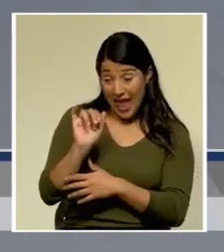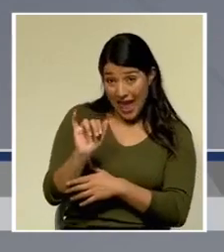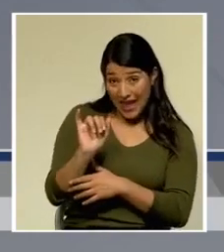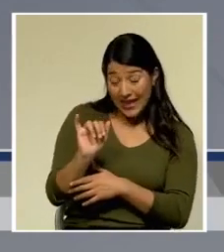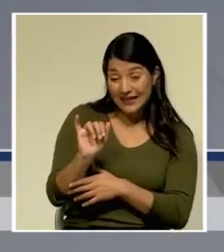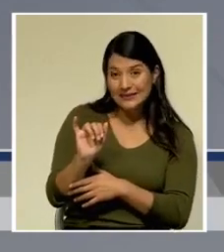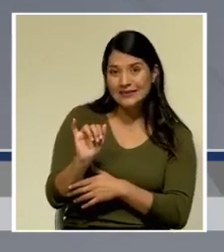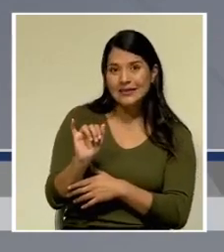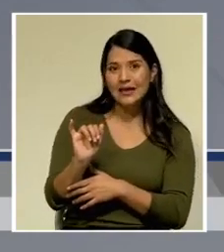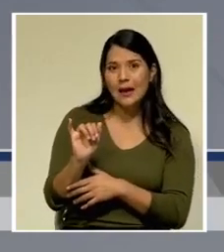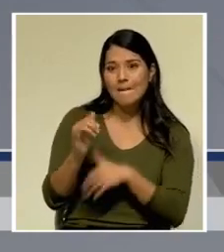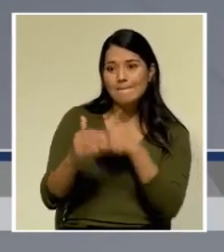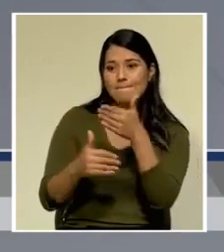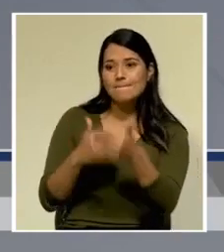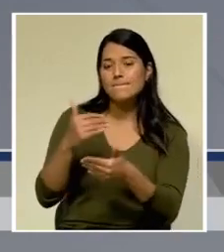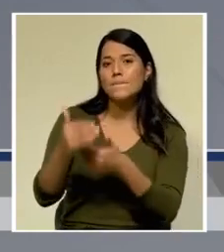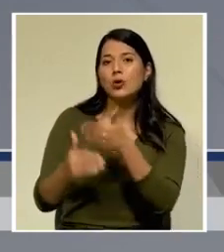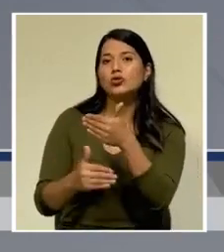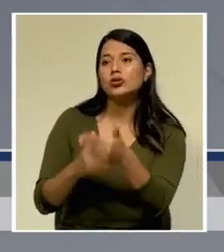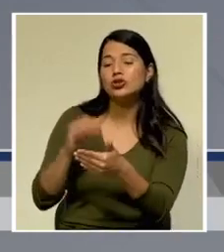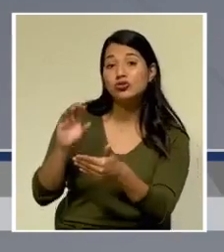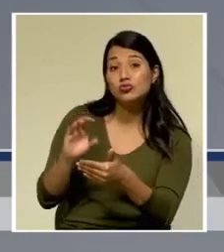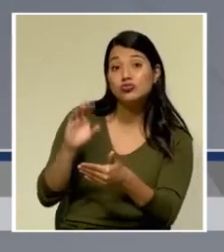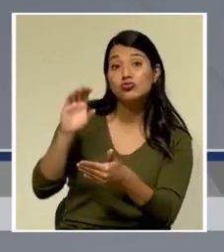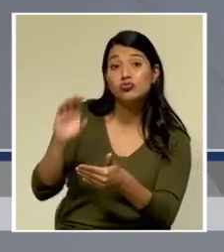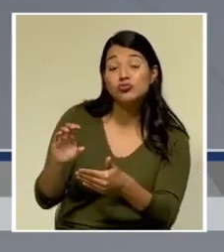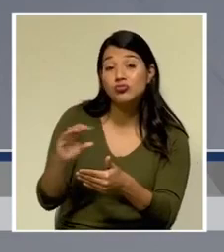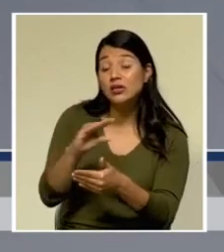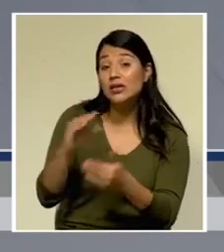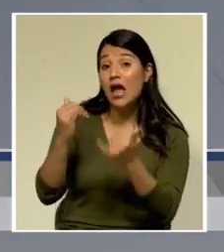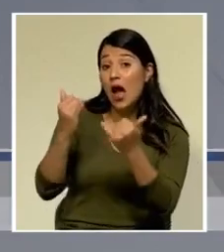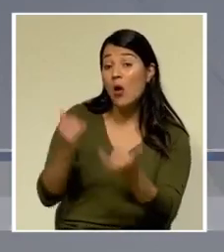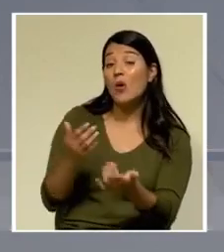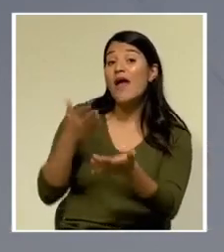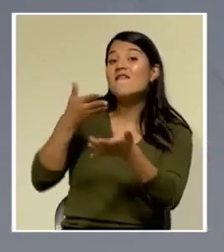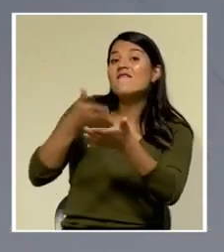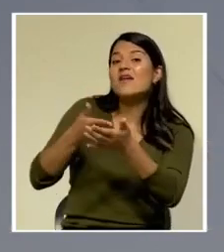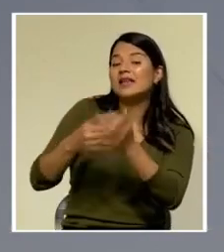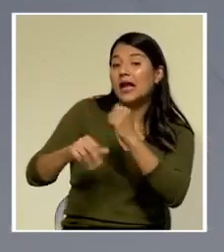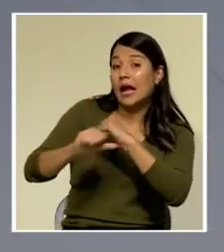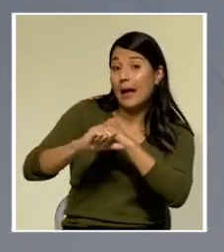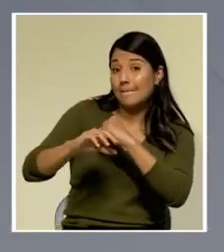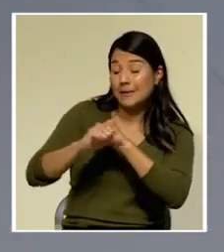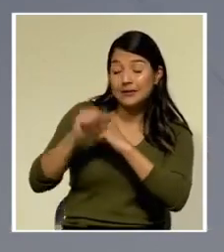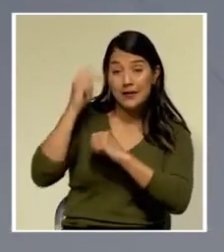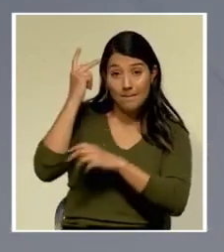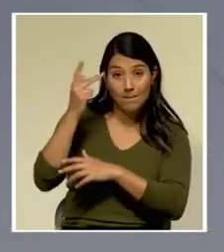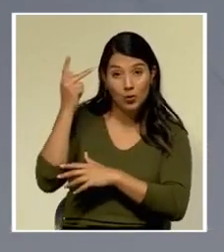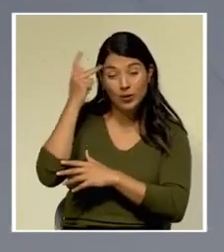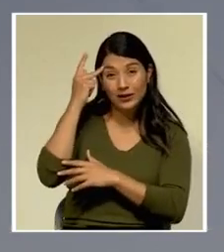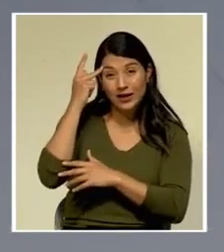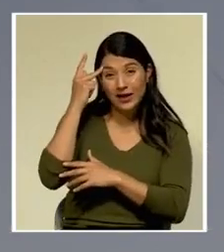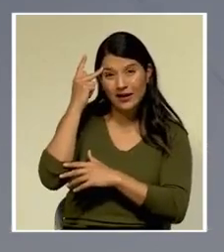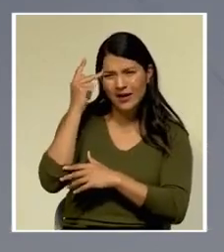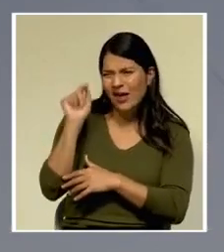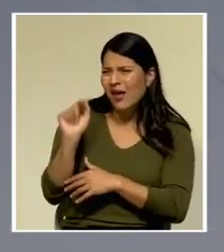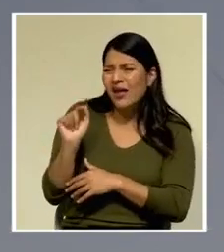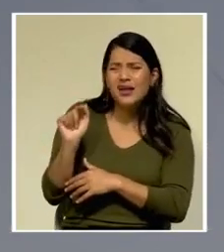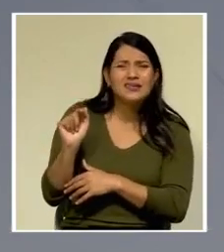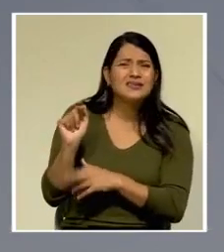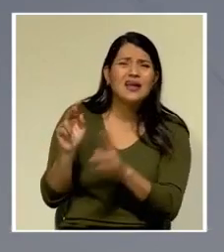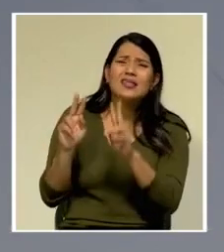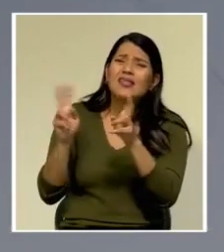hoy pareciera estar afectando singularmente los temas de campaña política, se vienen